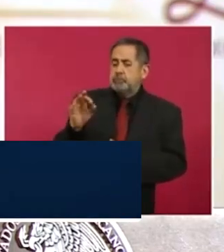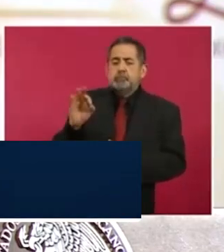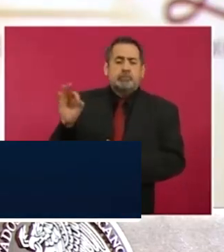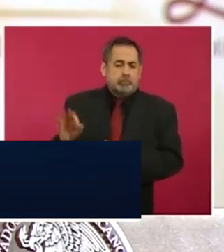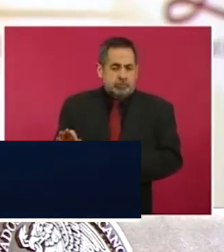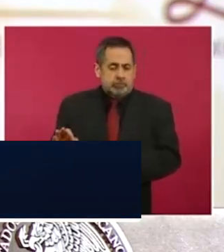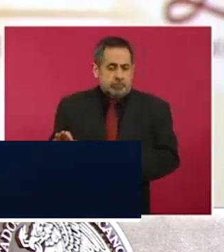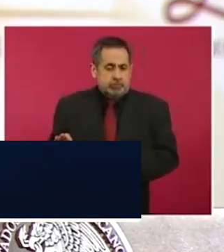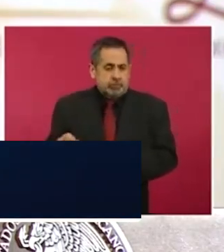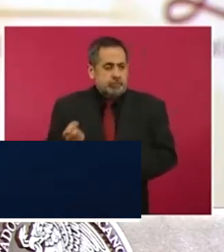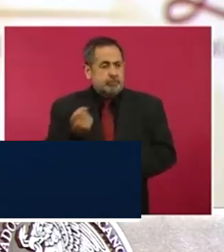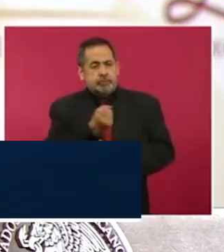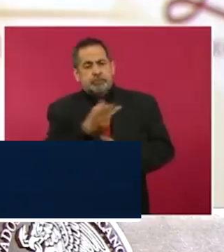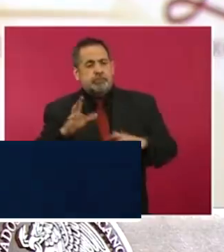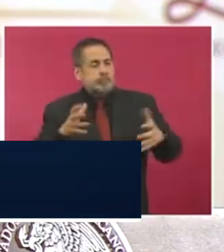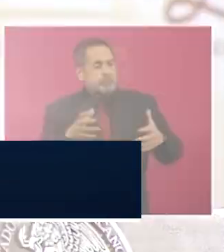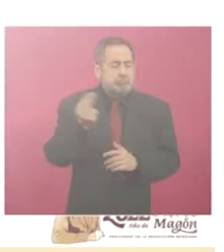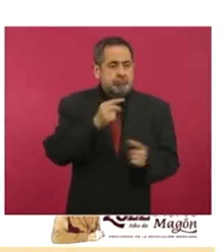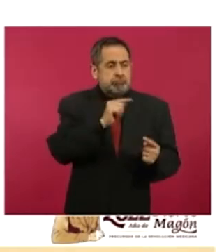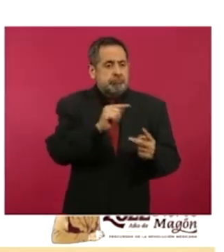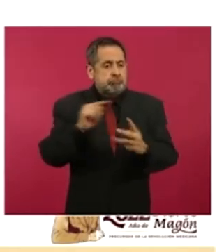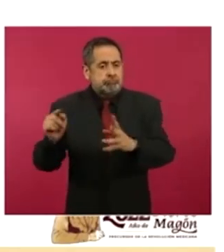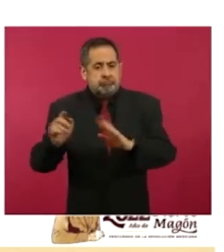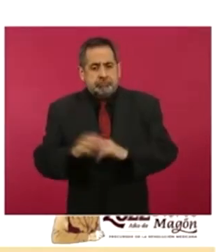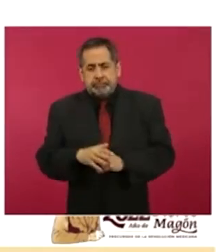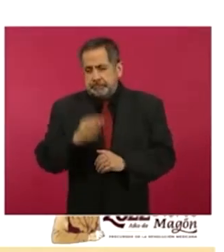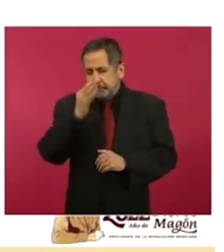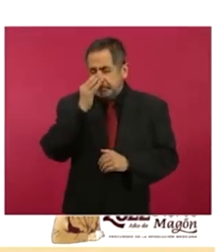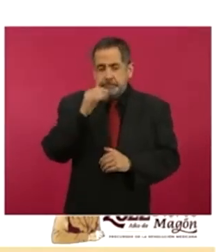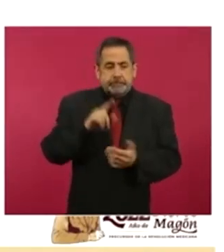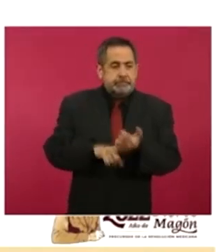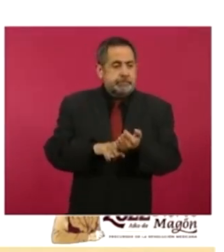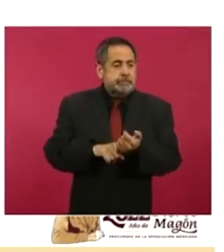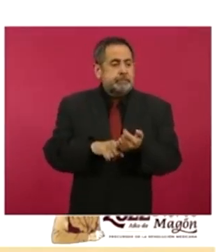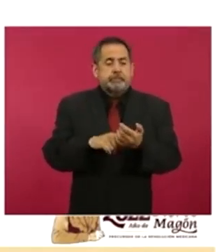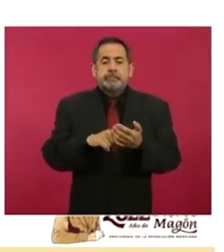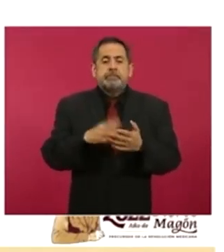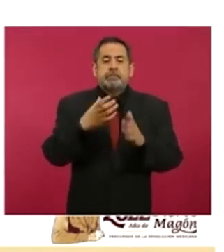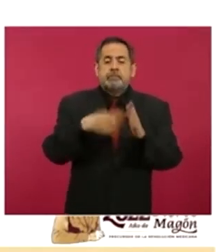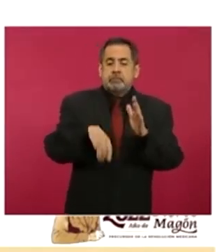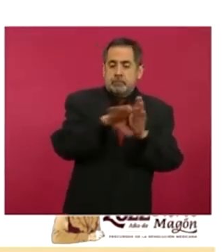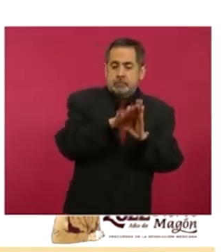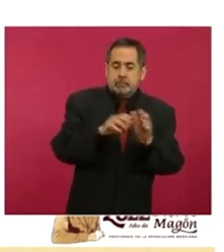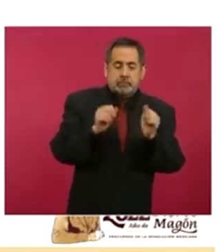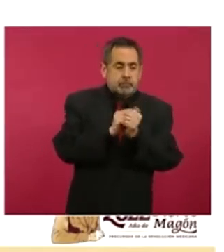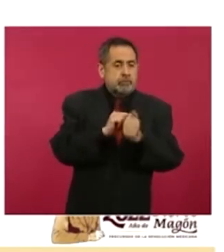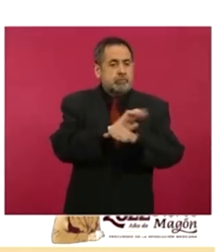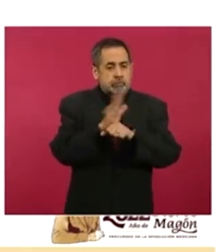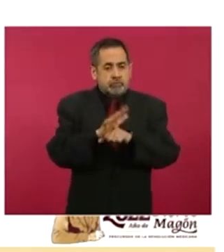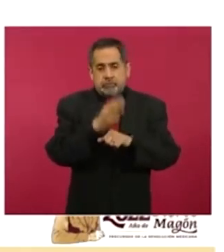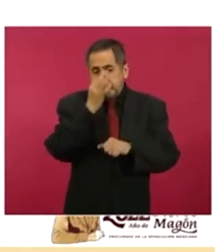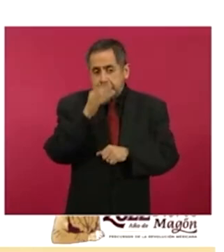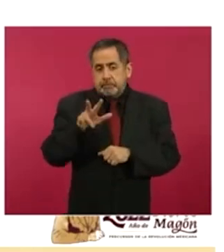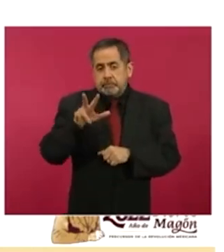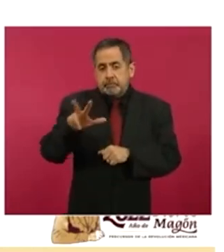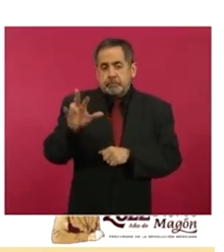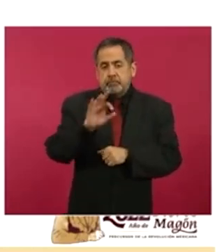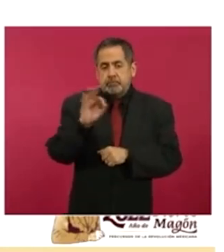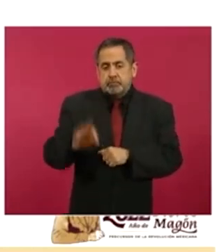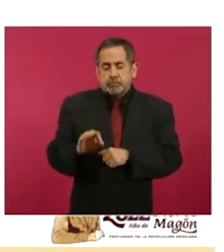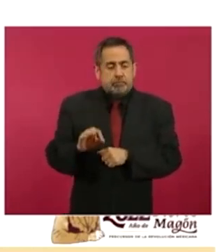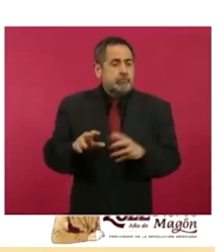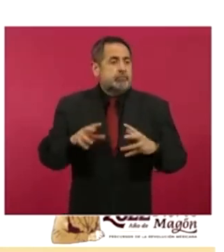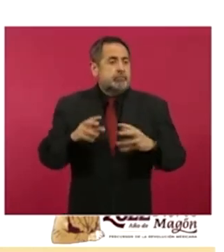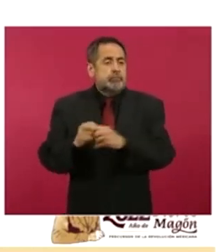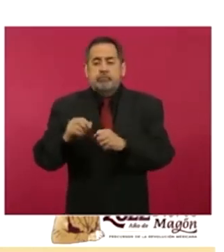0.8% de los casos son los casos activos. Solo 18% de las camas COVID de uso general están ocupadas y